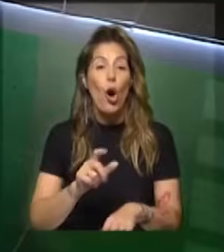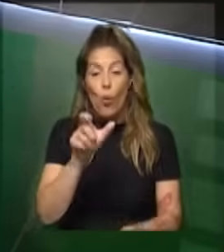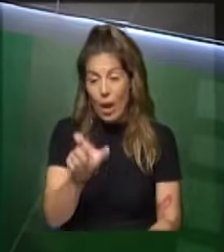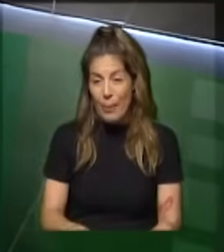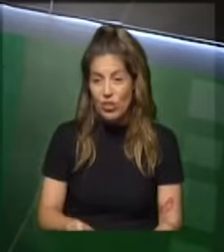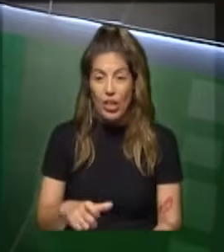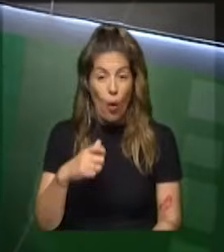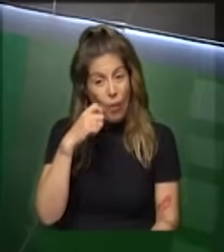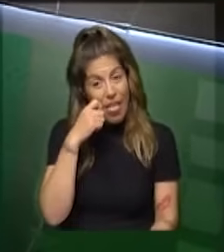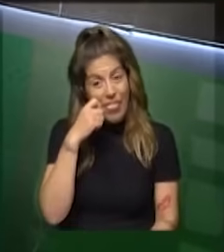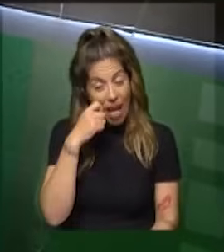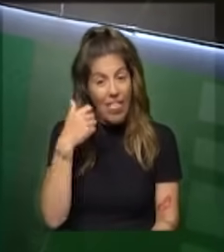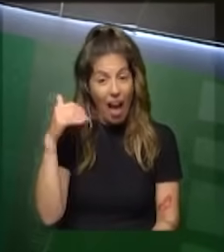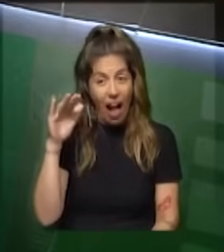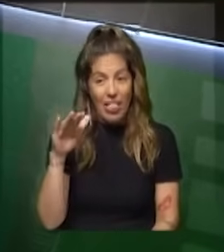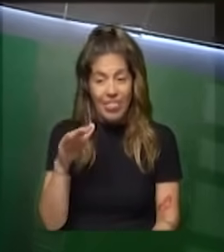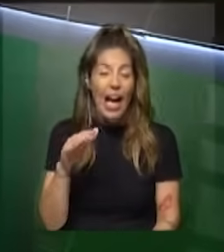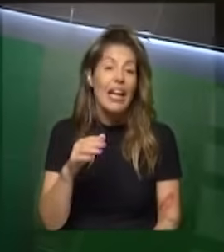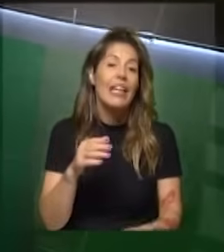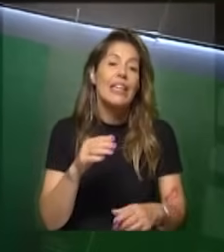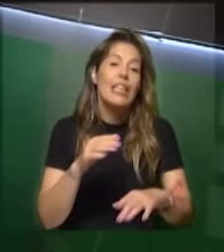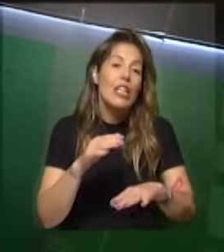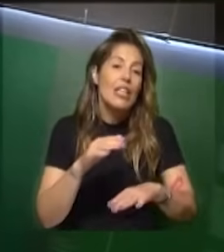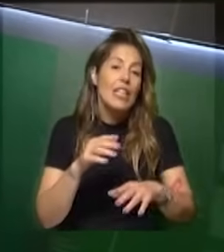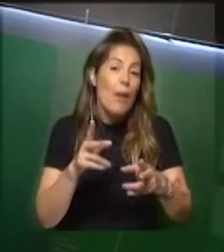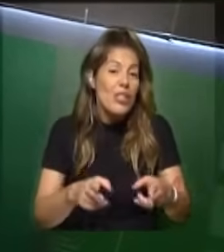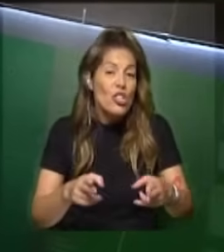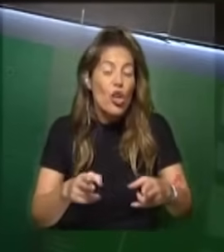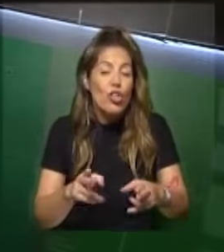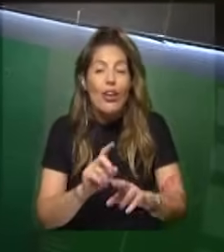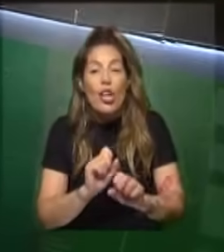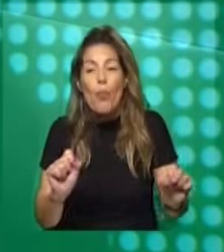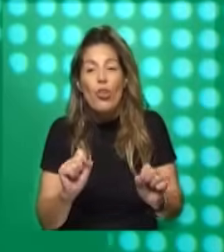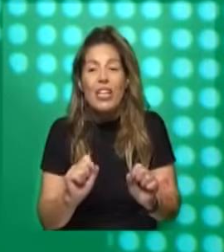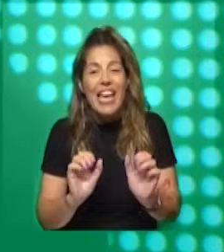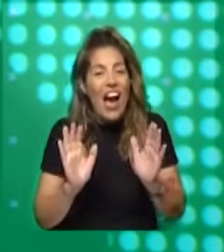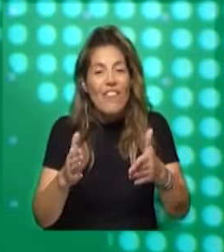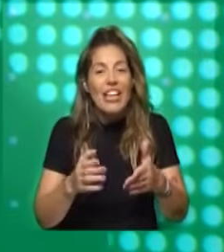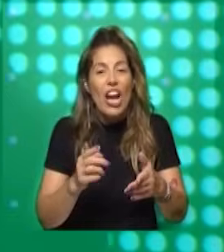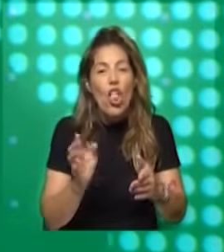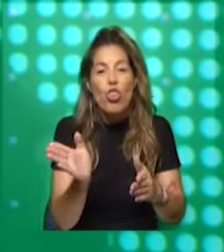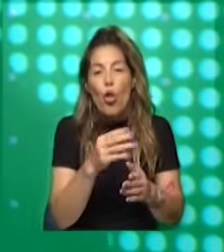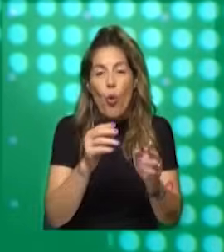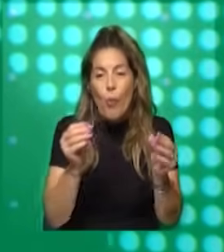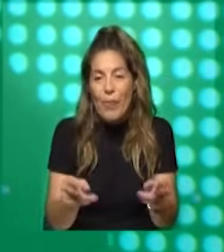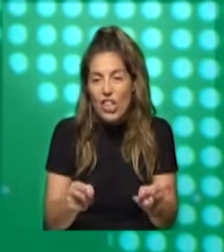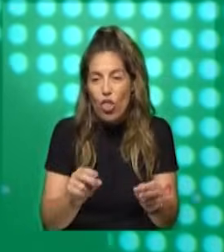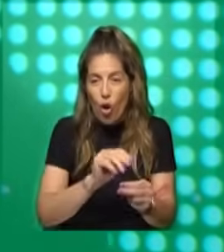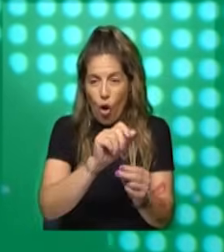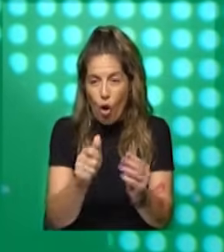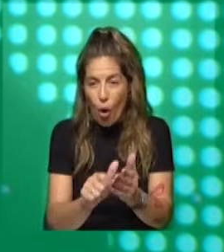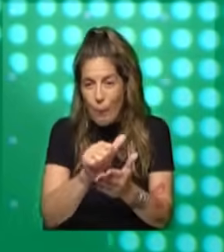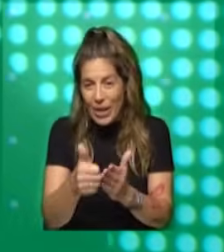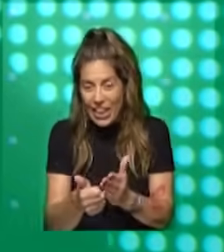que lo marcan como que, bueno, no estaría, entre comillas, en condiciones de poder abarcar todo un periodo. Claro. Por otro lado, la opción de los republicanos sigue